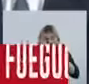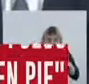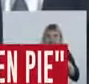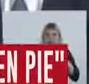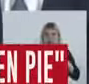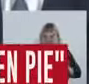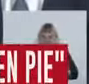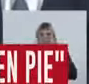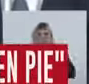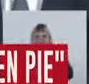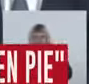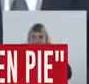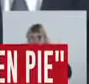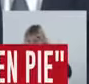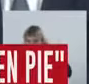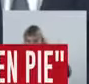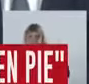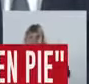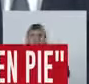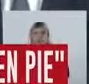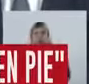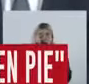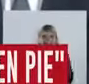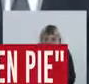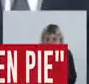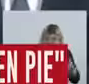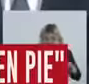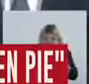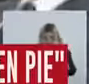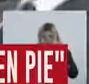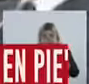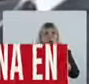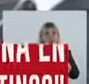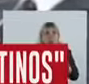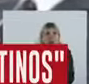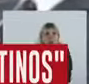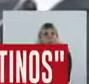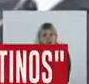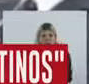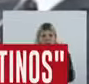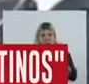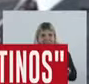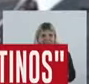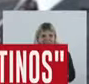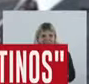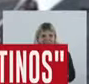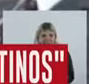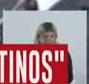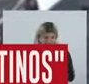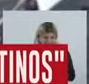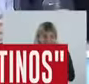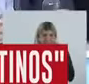que se produce en Argentina, madera que sale de la Argentina. La Argentina puede